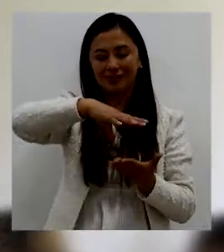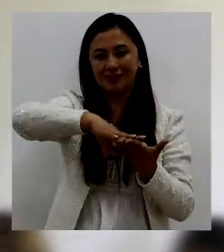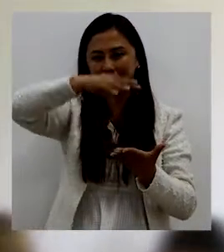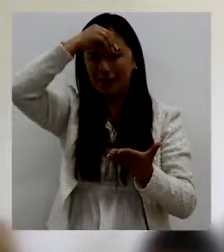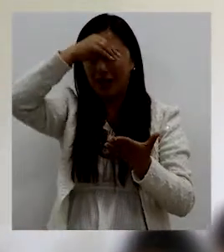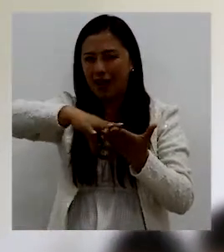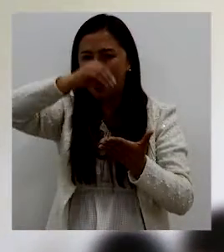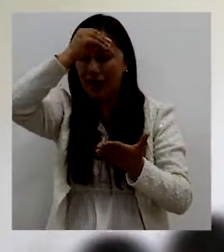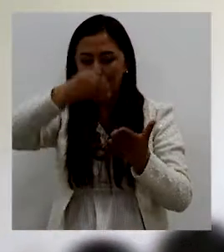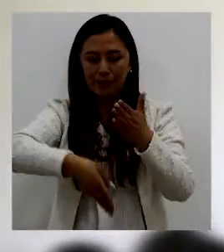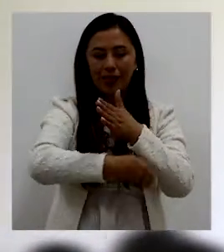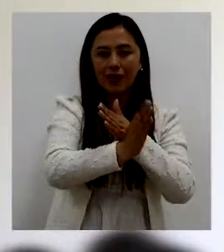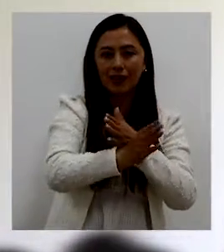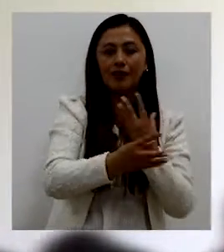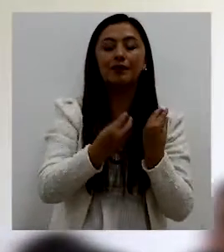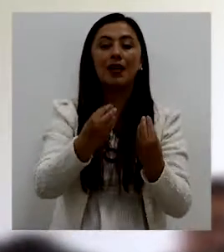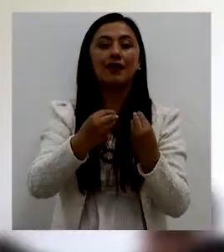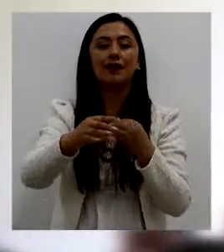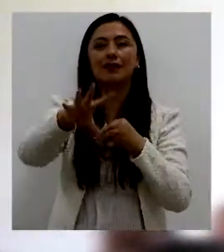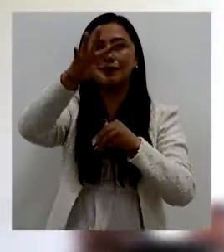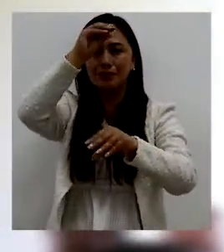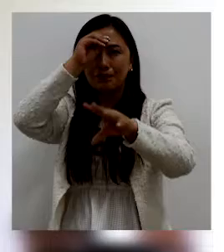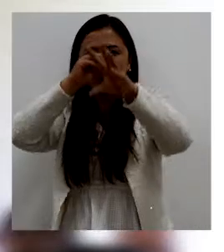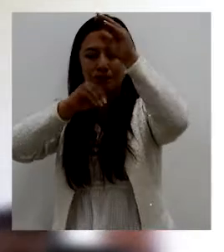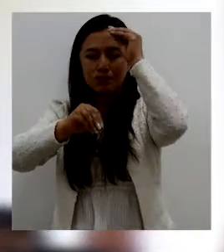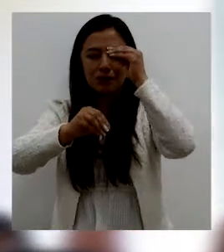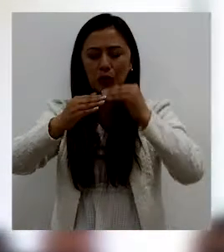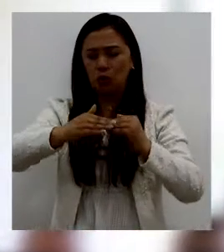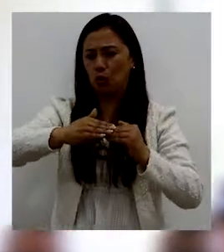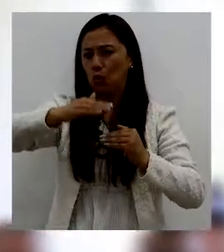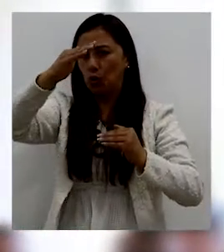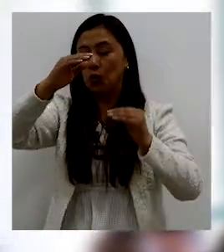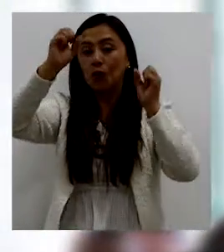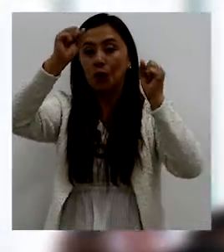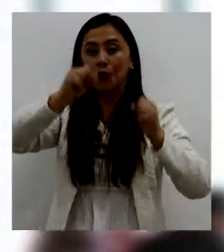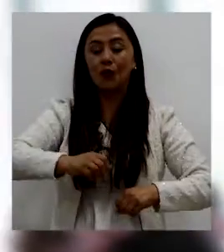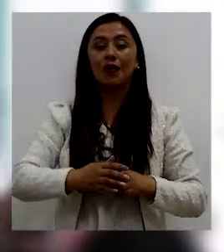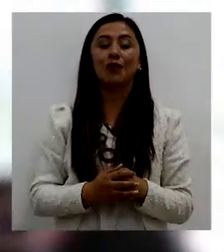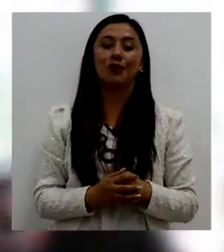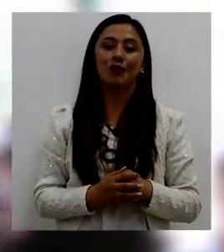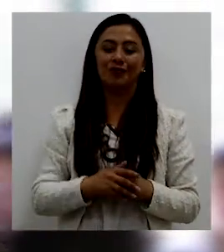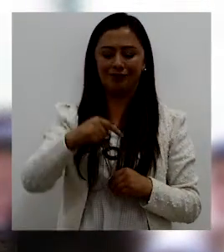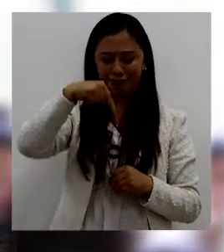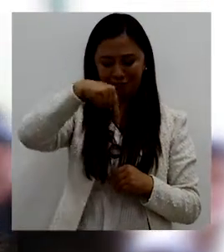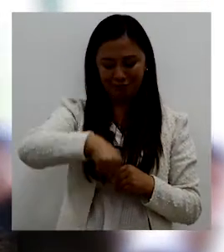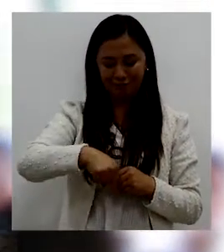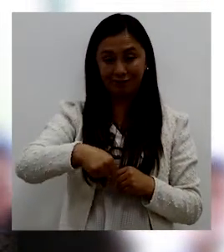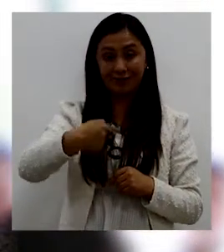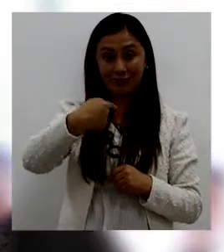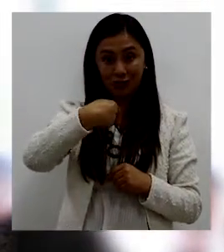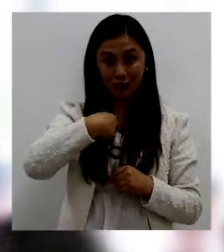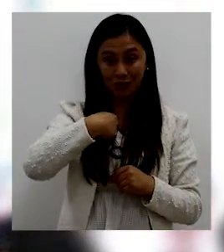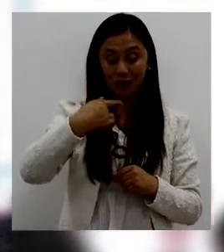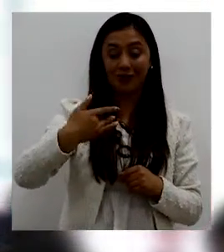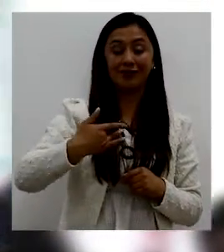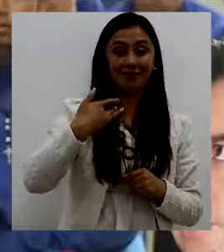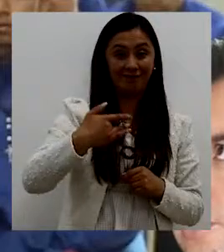aprender mucho más de lo que nos estamos aprendiendo. Pues por parte me siento